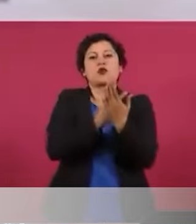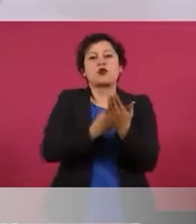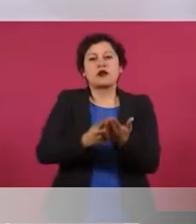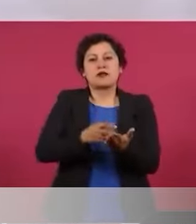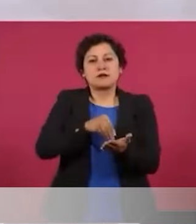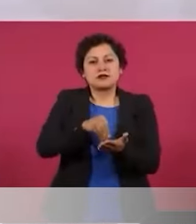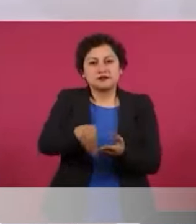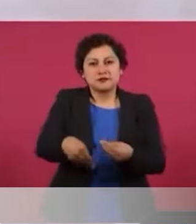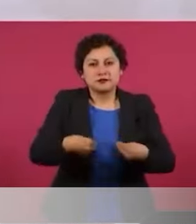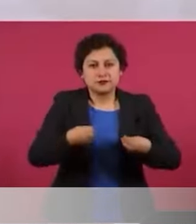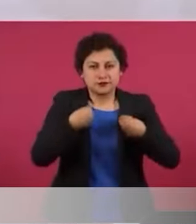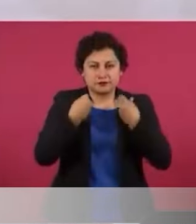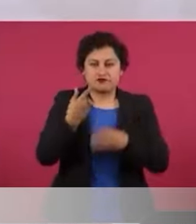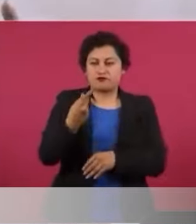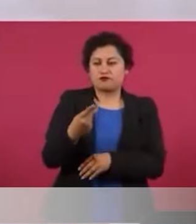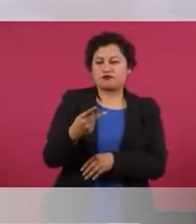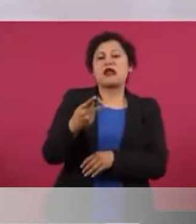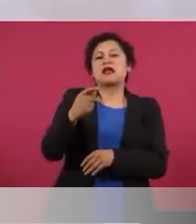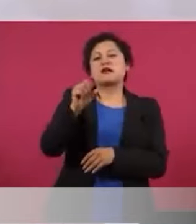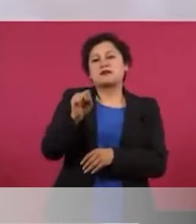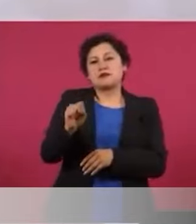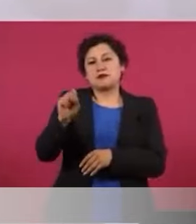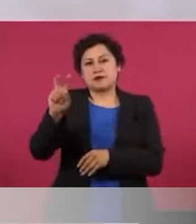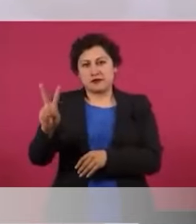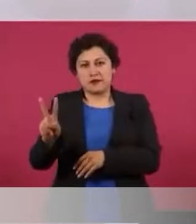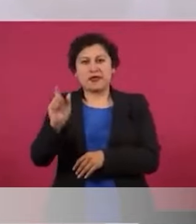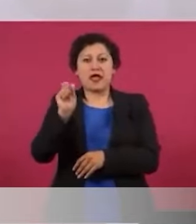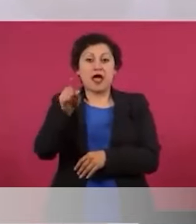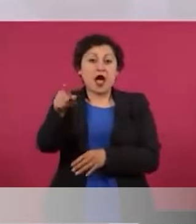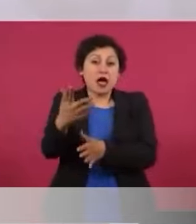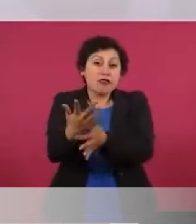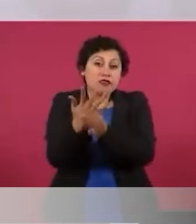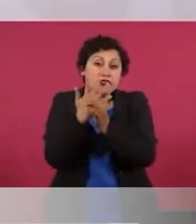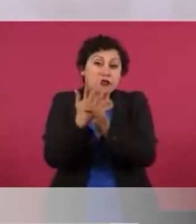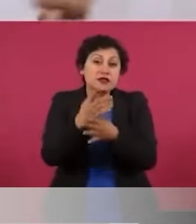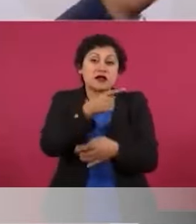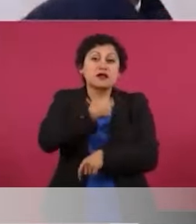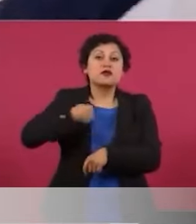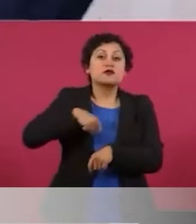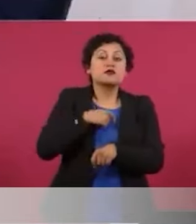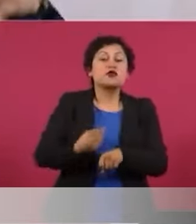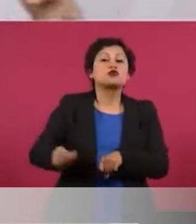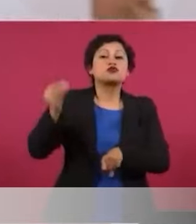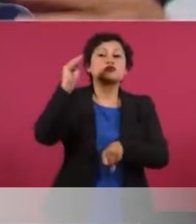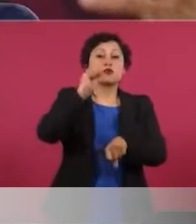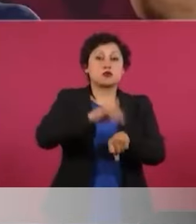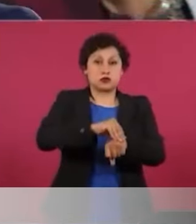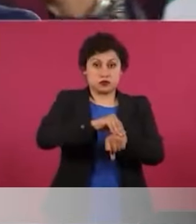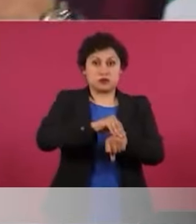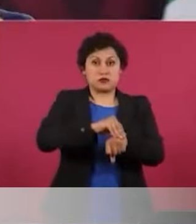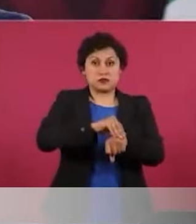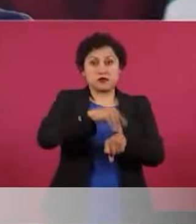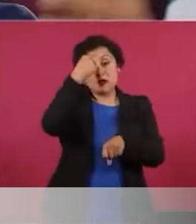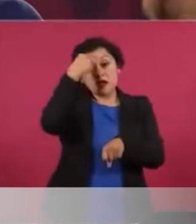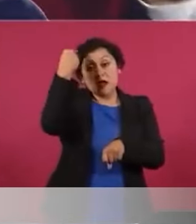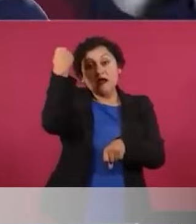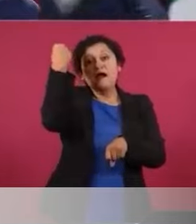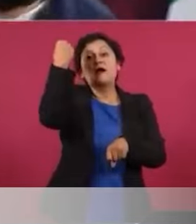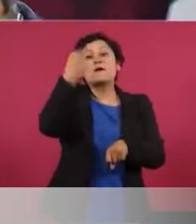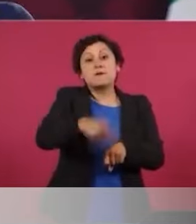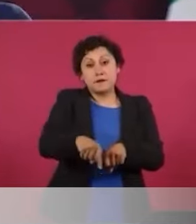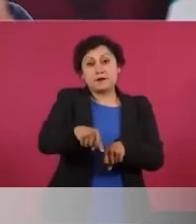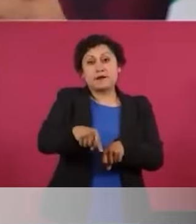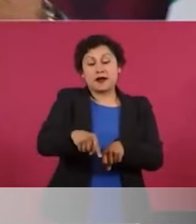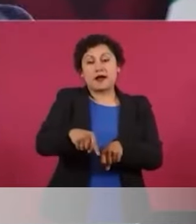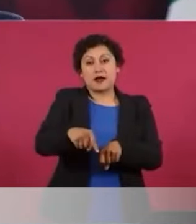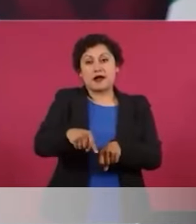vida lo habíamos implementado para que se cultivara cacao para la